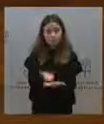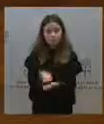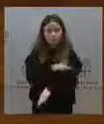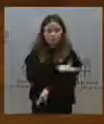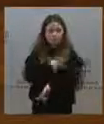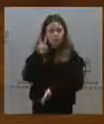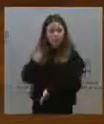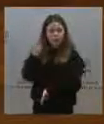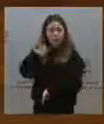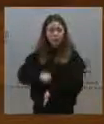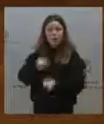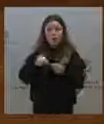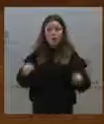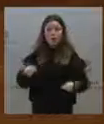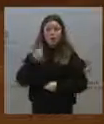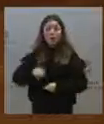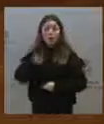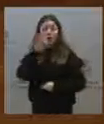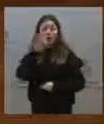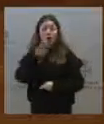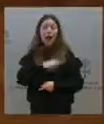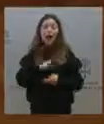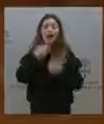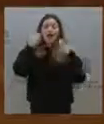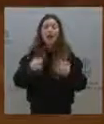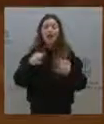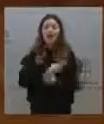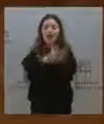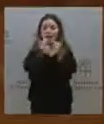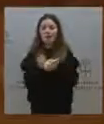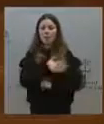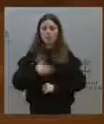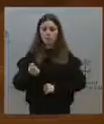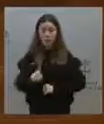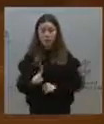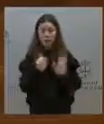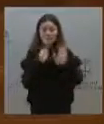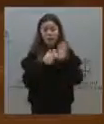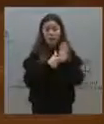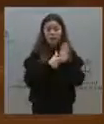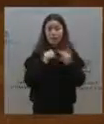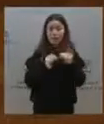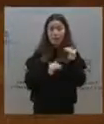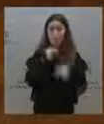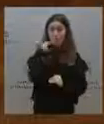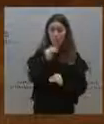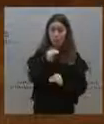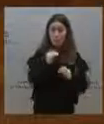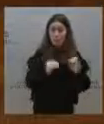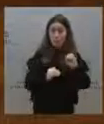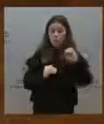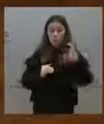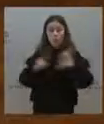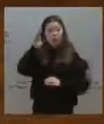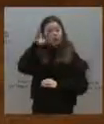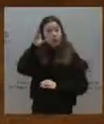cambiar esta realidad. De hecho, una de las partidas que también se incrementa sustancialmente y que no escuché mencionar a la consejera es la destinada al presidente